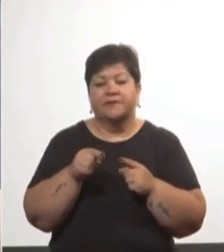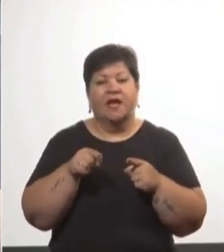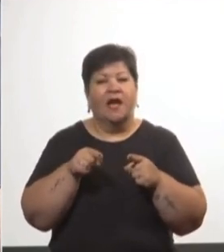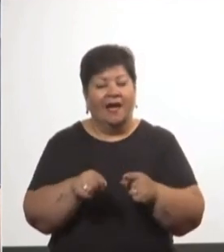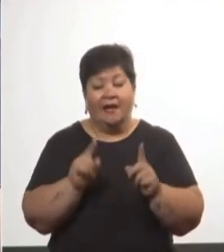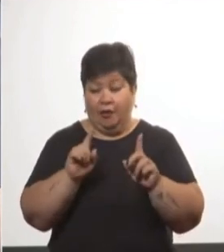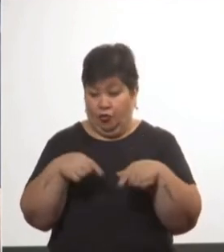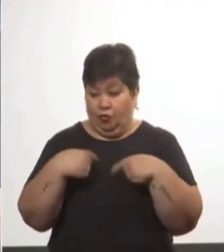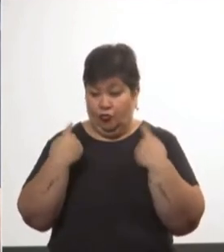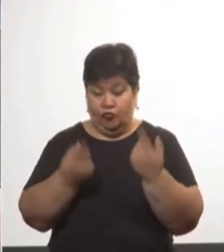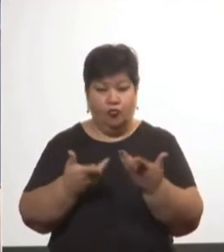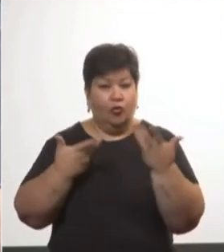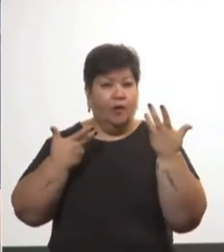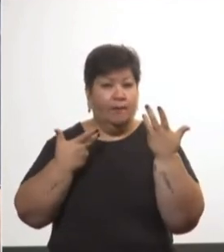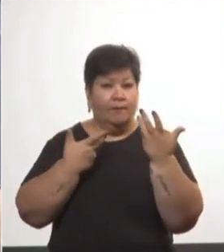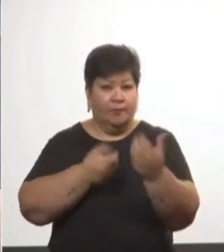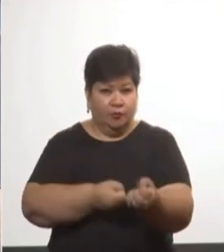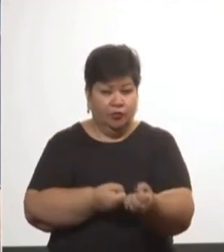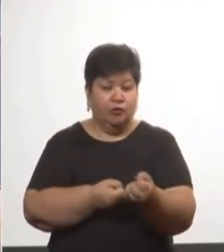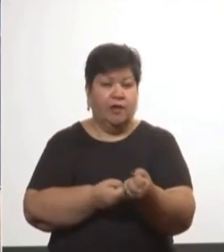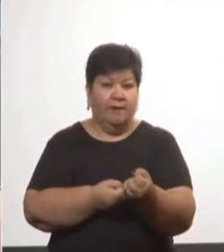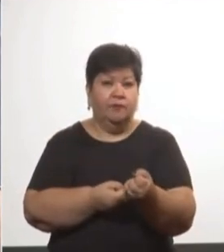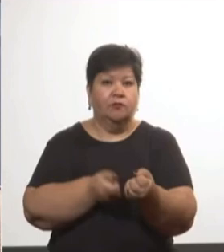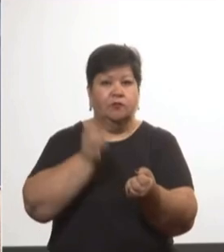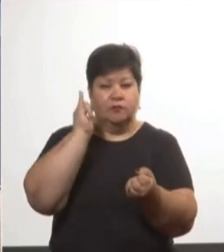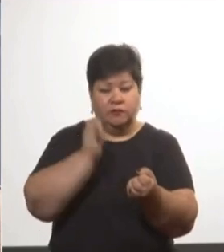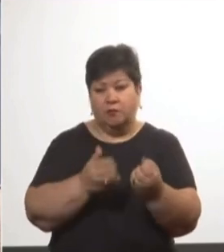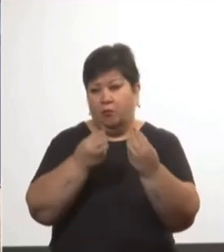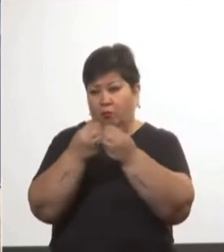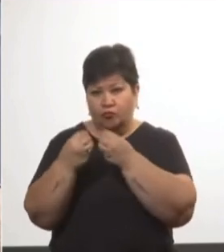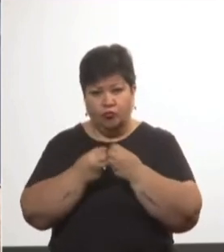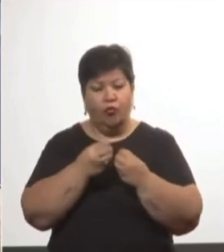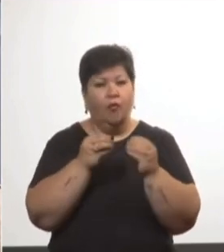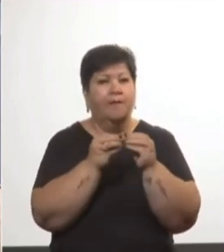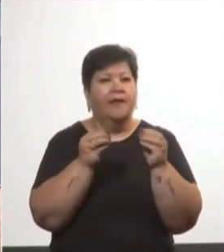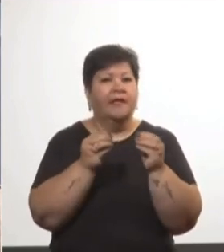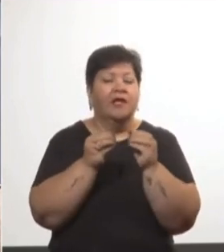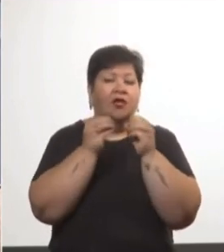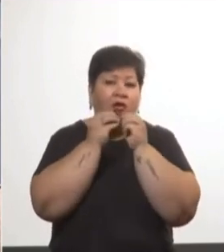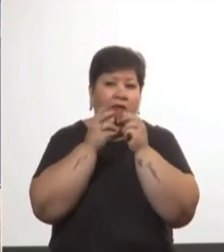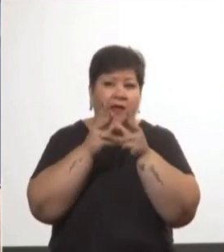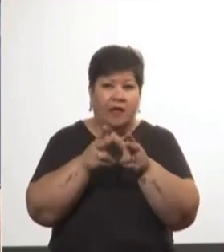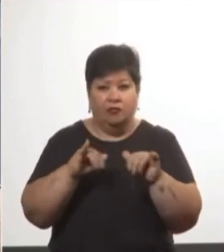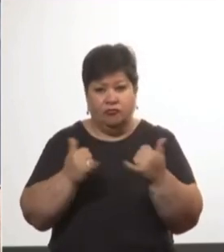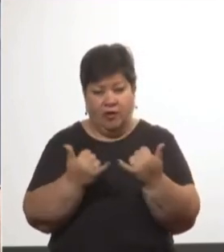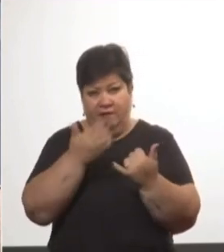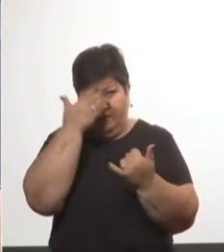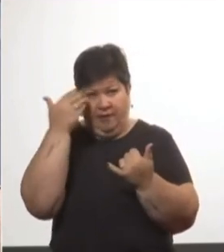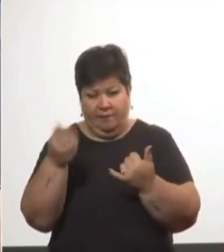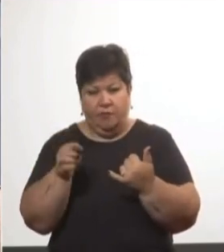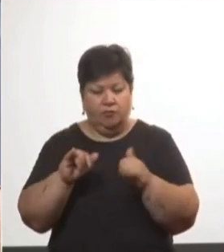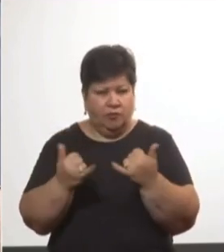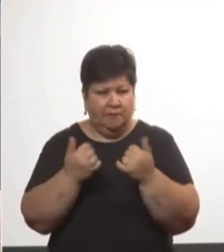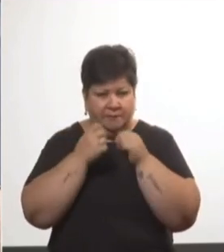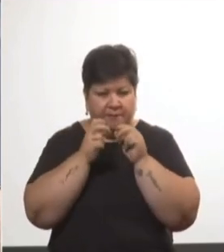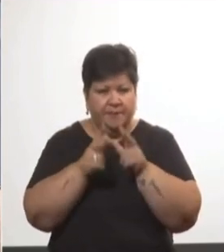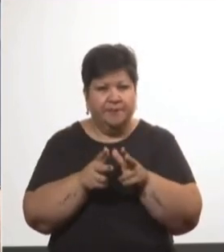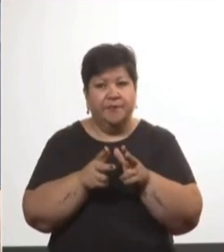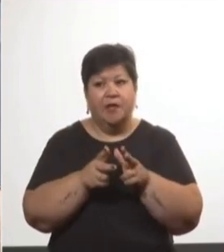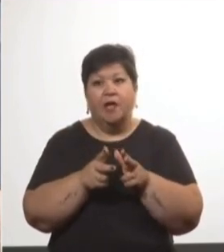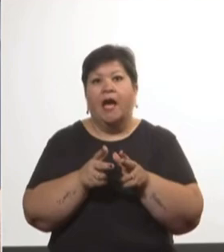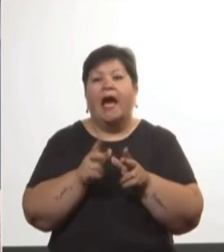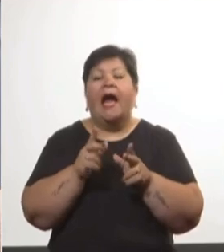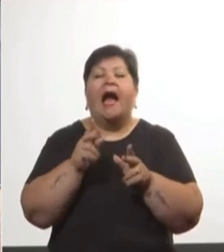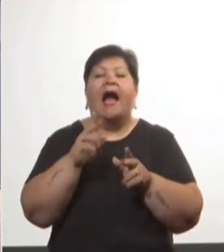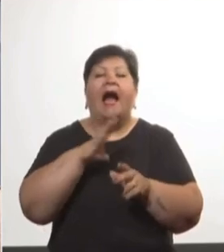a acompañar, porque como decían muchos de nuestros compañeros, algo es algo, no compartimos las prioridades que se ha dado